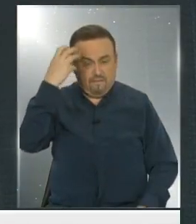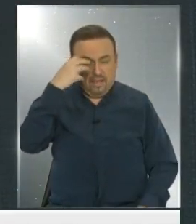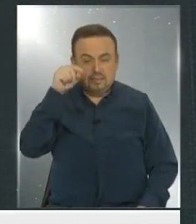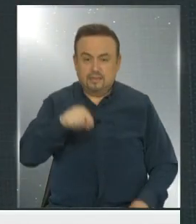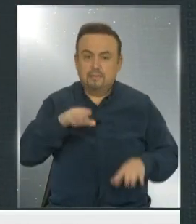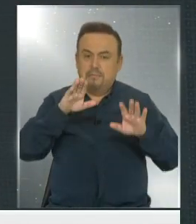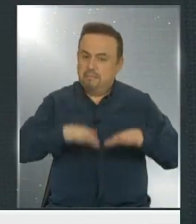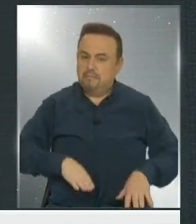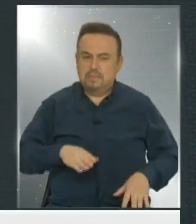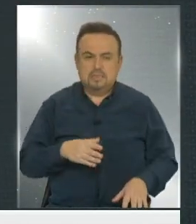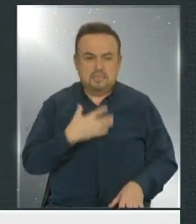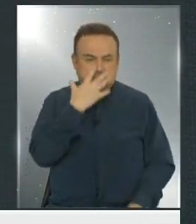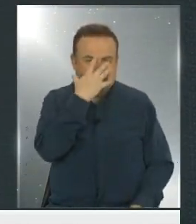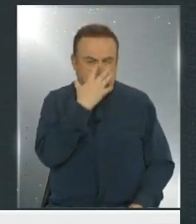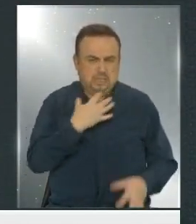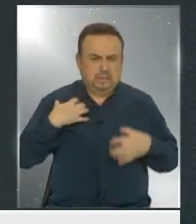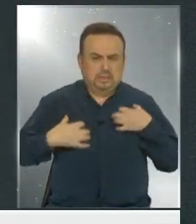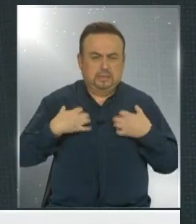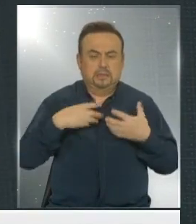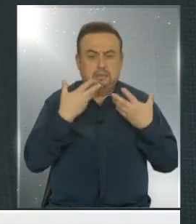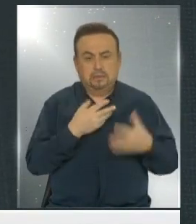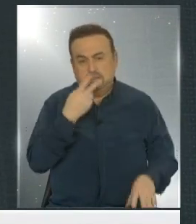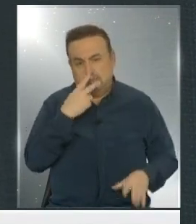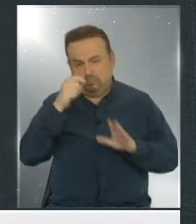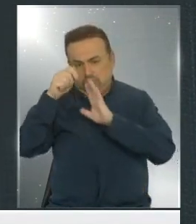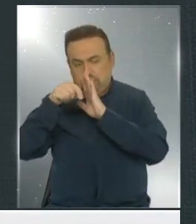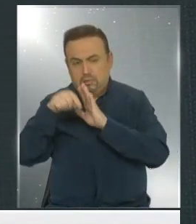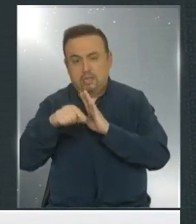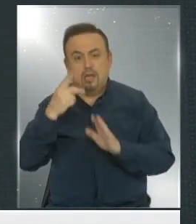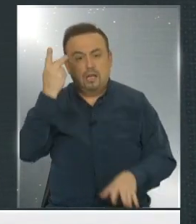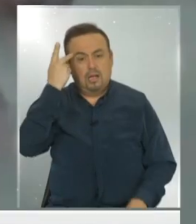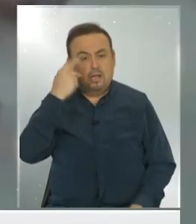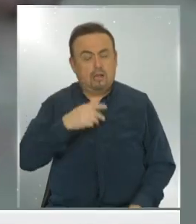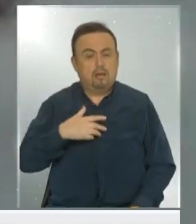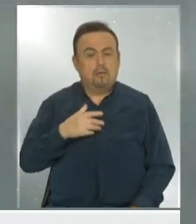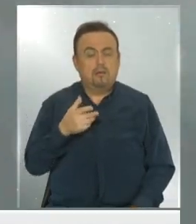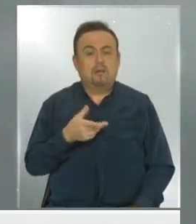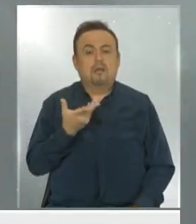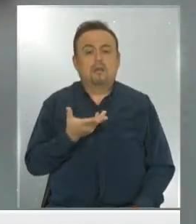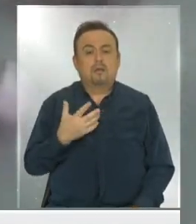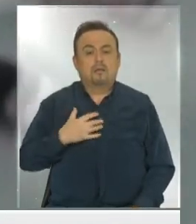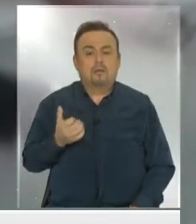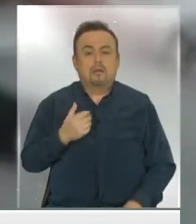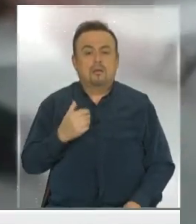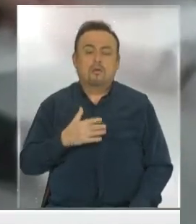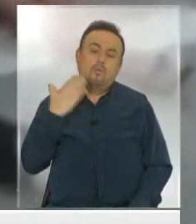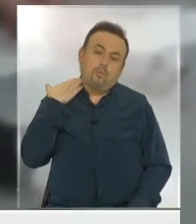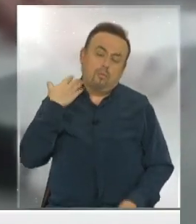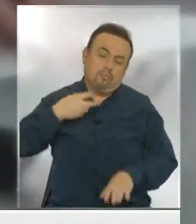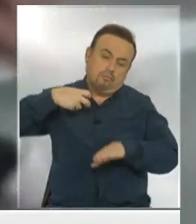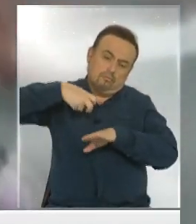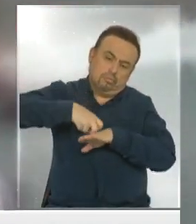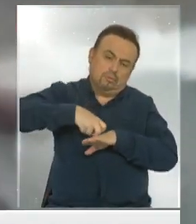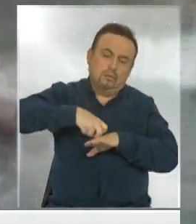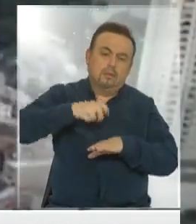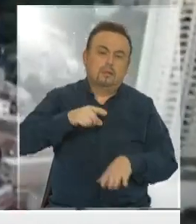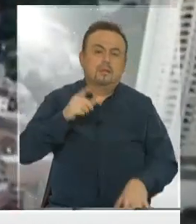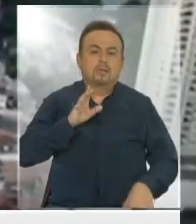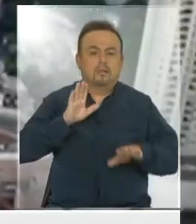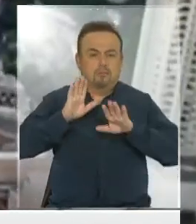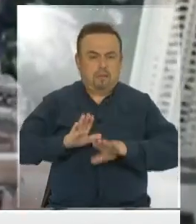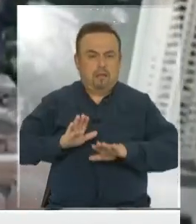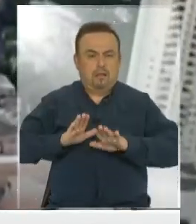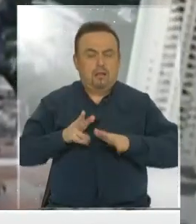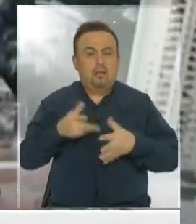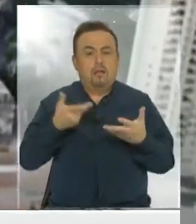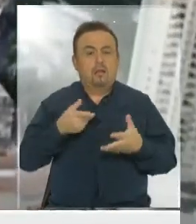generado también la misma indignación, como lo muestra este registro. Un policía militar en Sao Paulo pisó el cuello de una mujer negra para